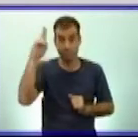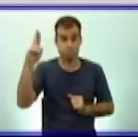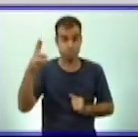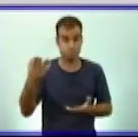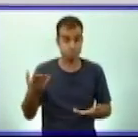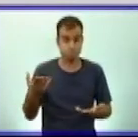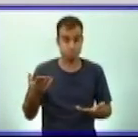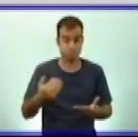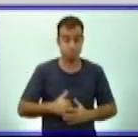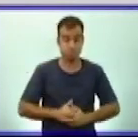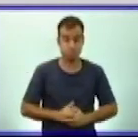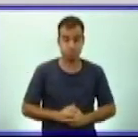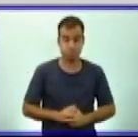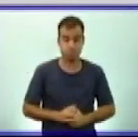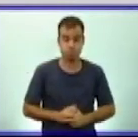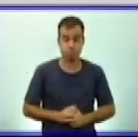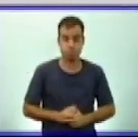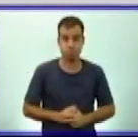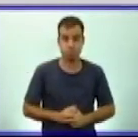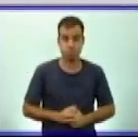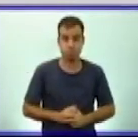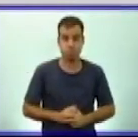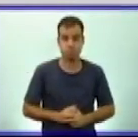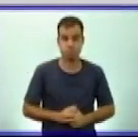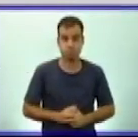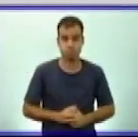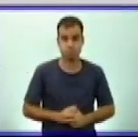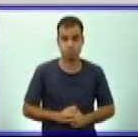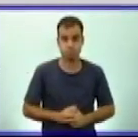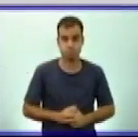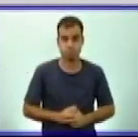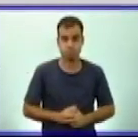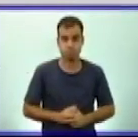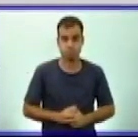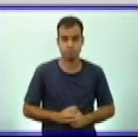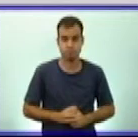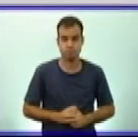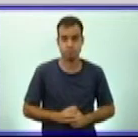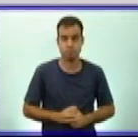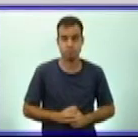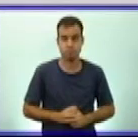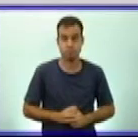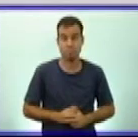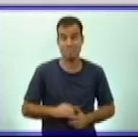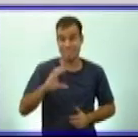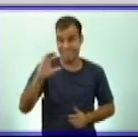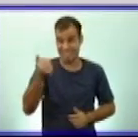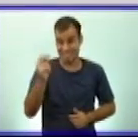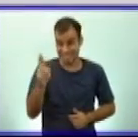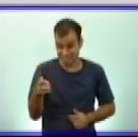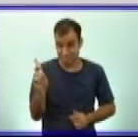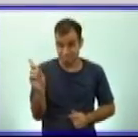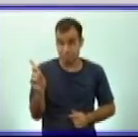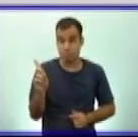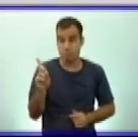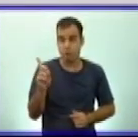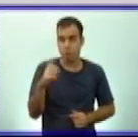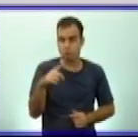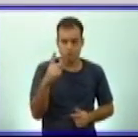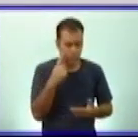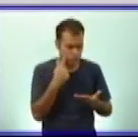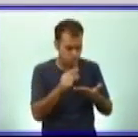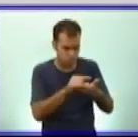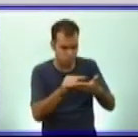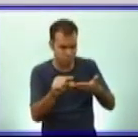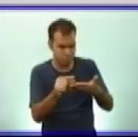caso, en el circuito capacitivo, en sus lecturas, ustedes observaron que no existe consumo en